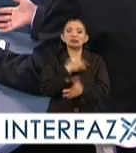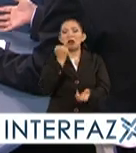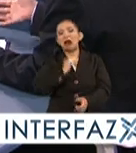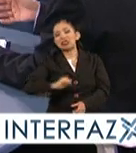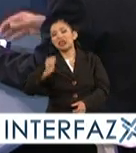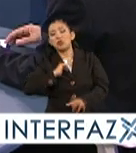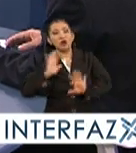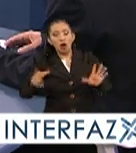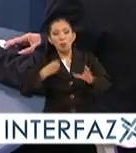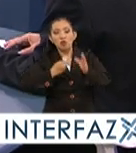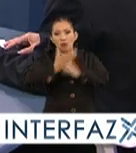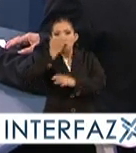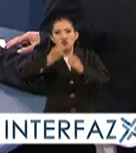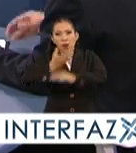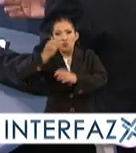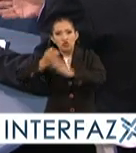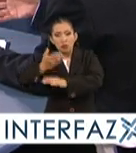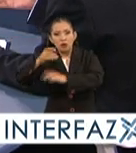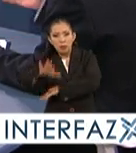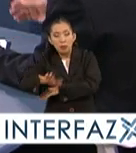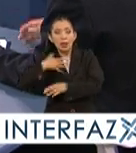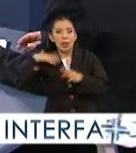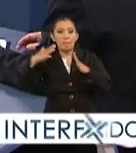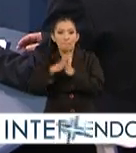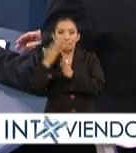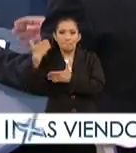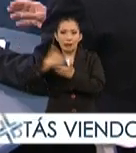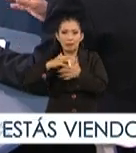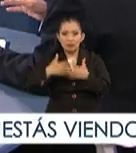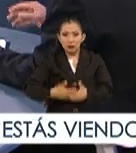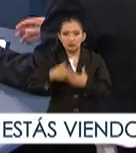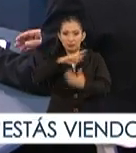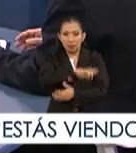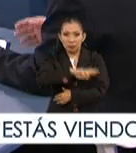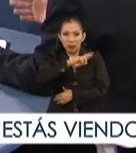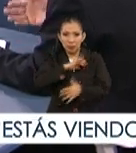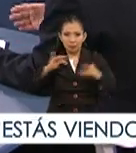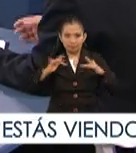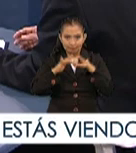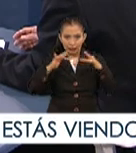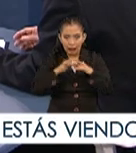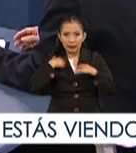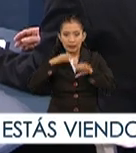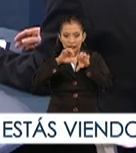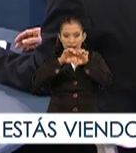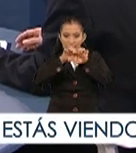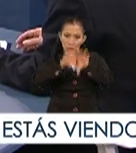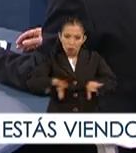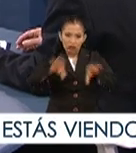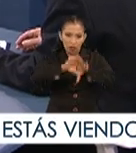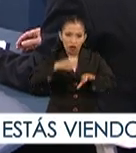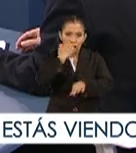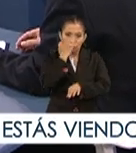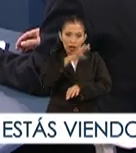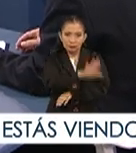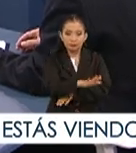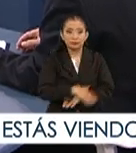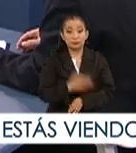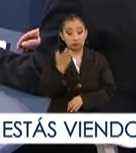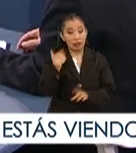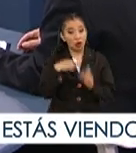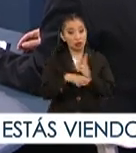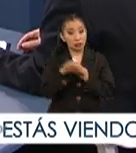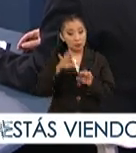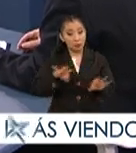seguir actualizando todo el tiempo. Y participan empresas del sector privado en la conectividad y en el equipamiento de las escuelas. Eso es un punto